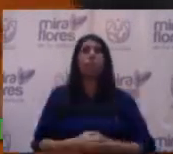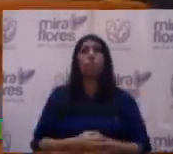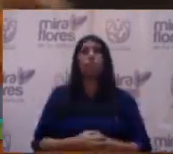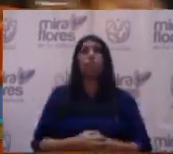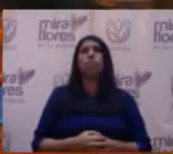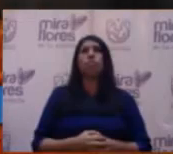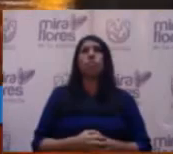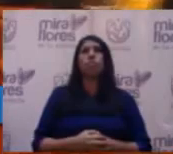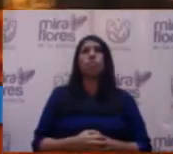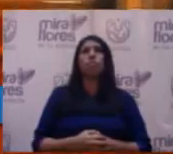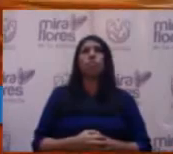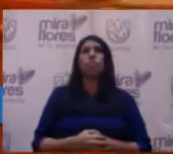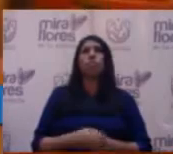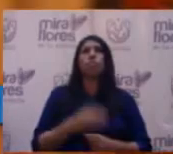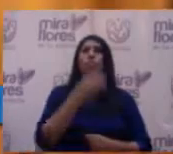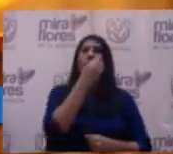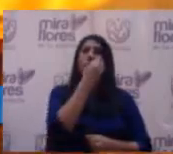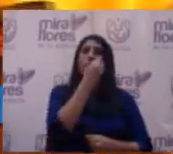A ver, tenemos